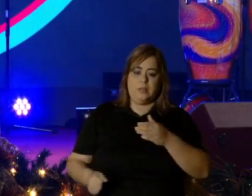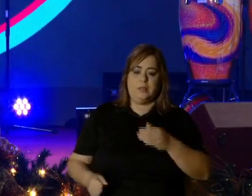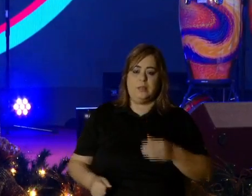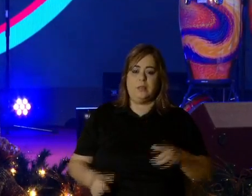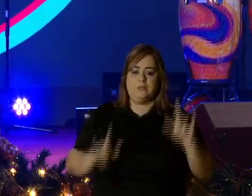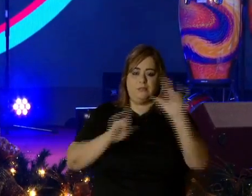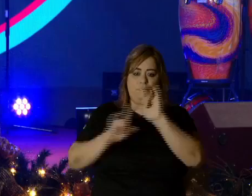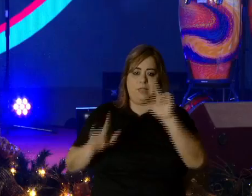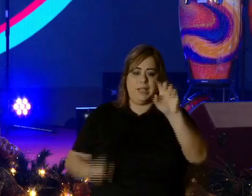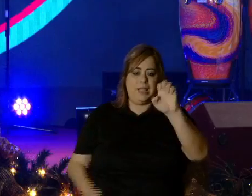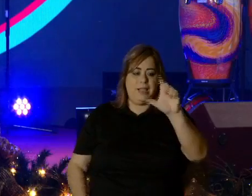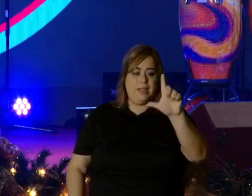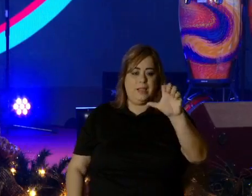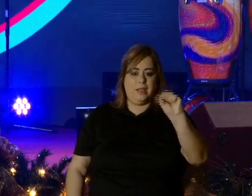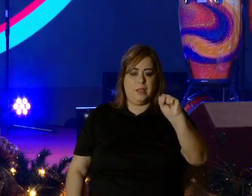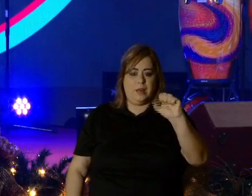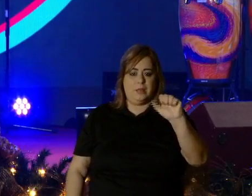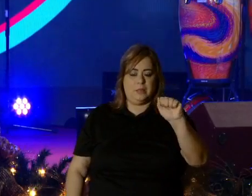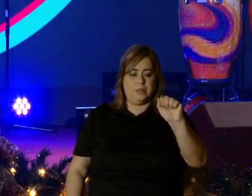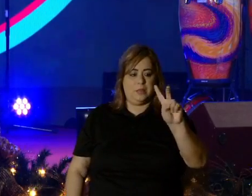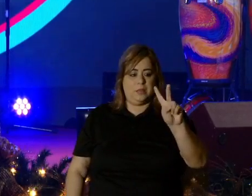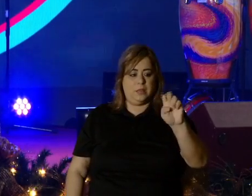Elsa Vélez, te amamos.